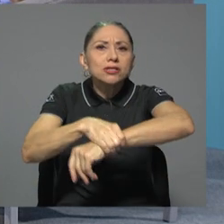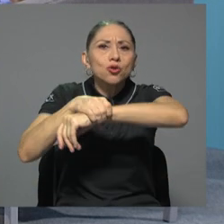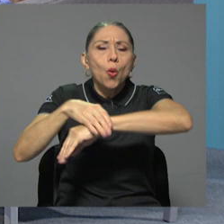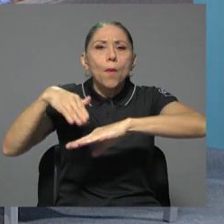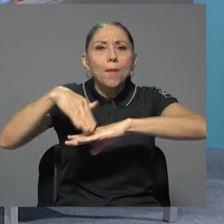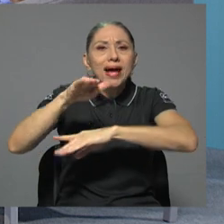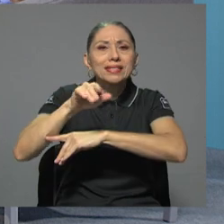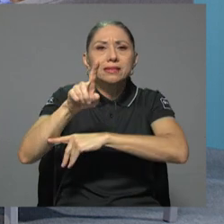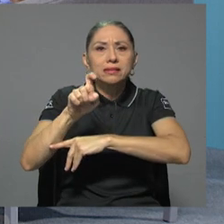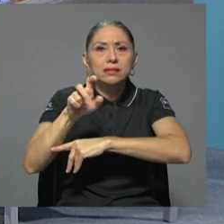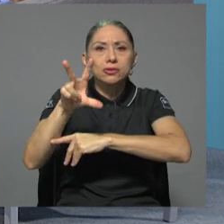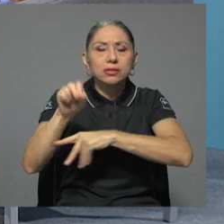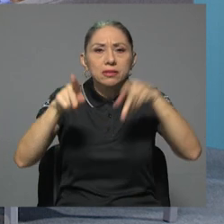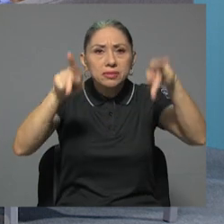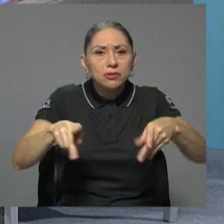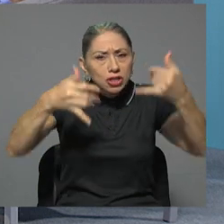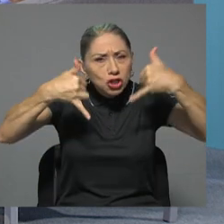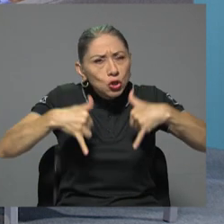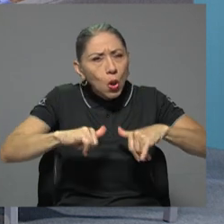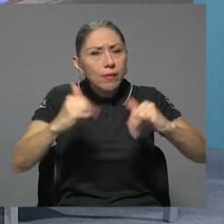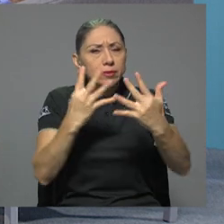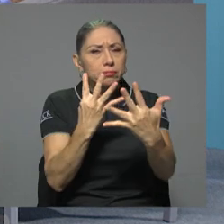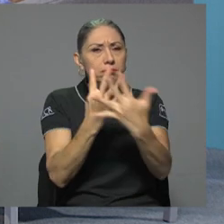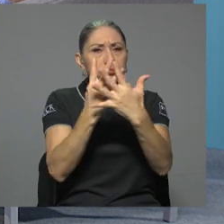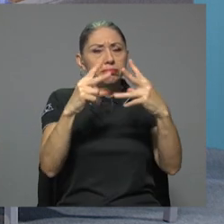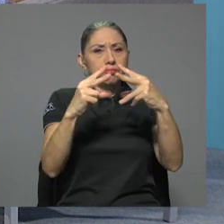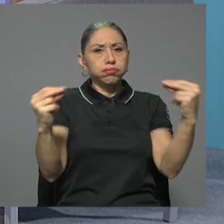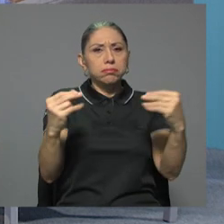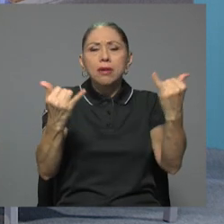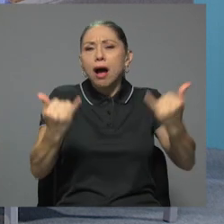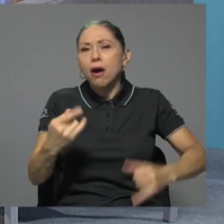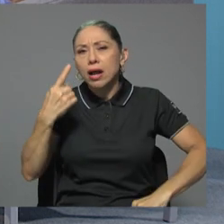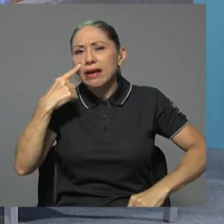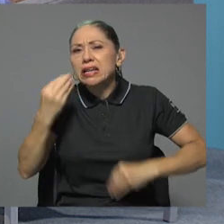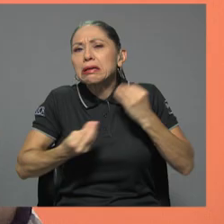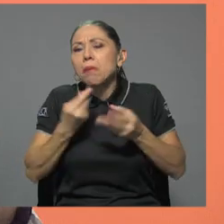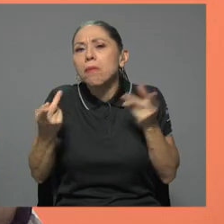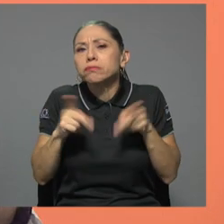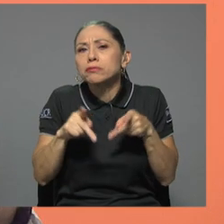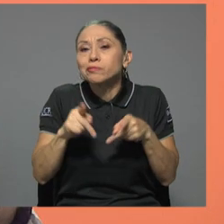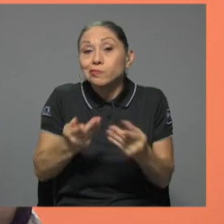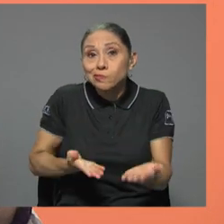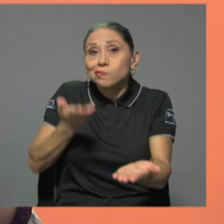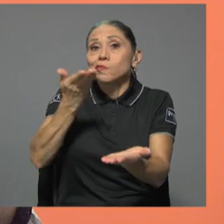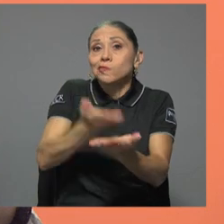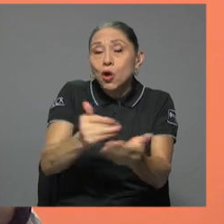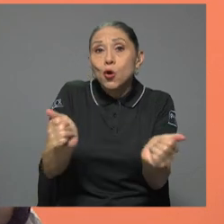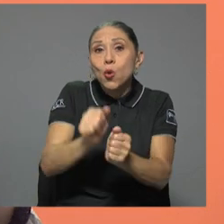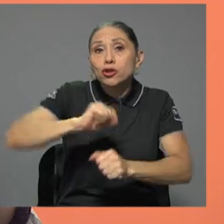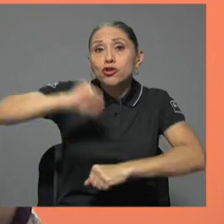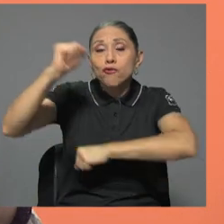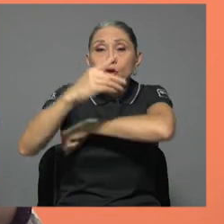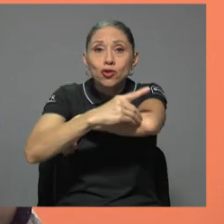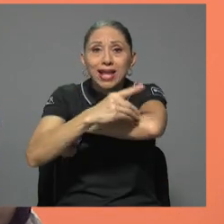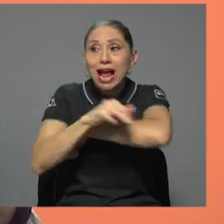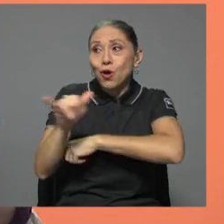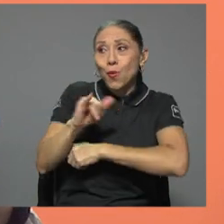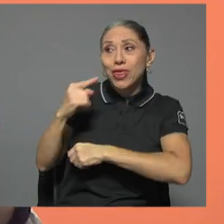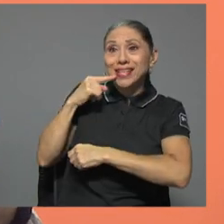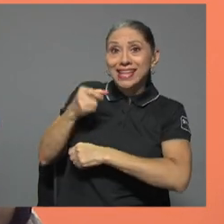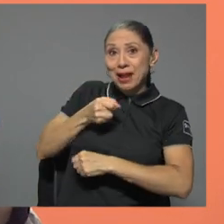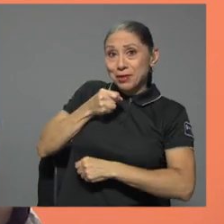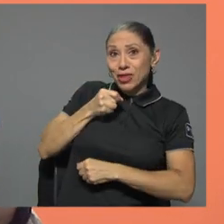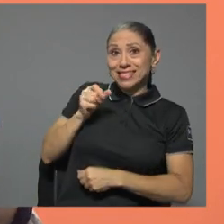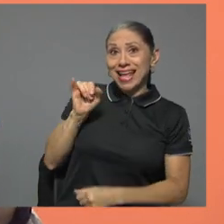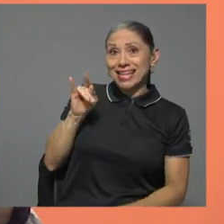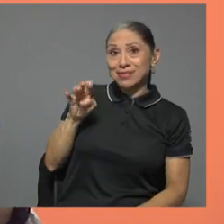mantienen todavía en cárceles indicar agua ahora pues habrá que ver qué escenario se plantea en verdad con la raíz del triunfo de ortega como decía el colega ismael pues